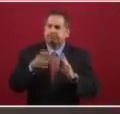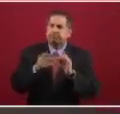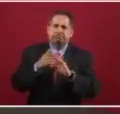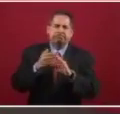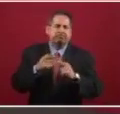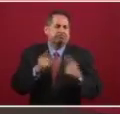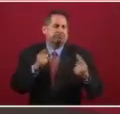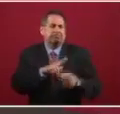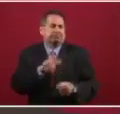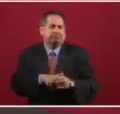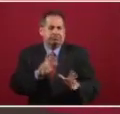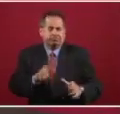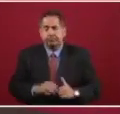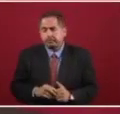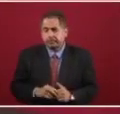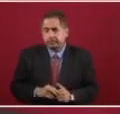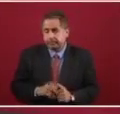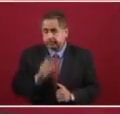Hay